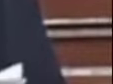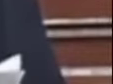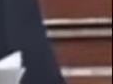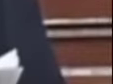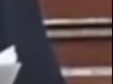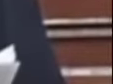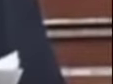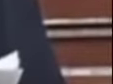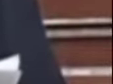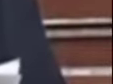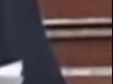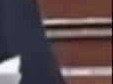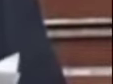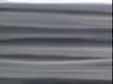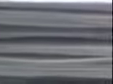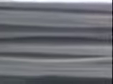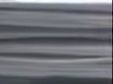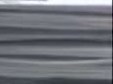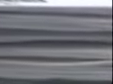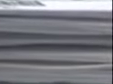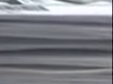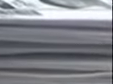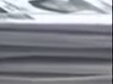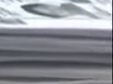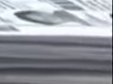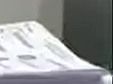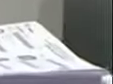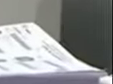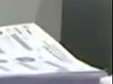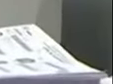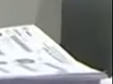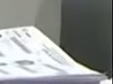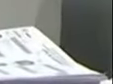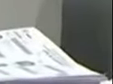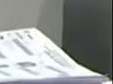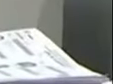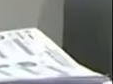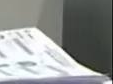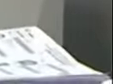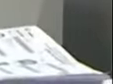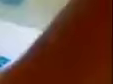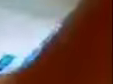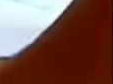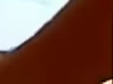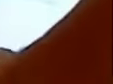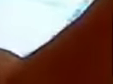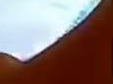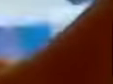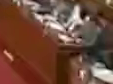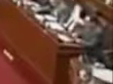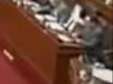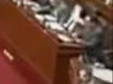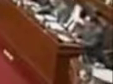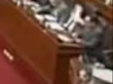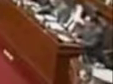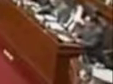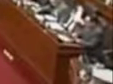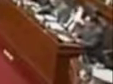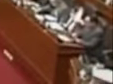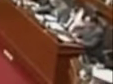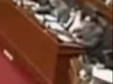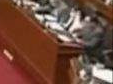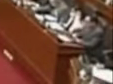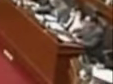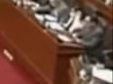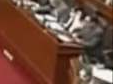sí, hubo fraude electoral y hasta tiene testigos. Vamos a ver más detalles en la siguiente nota. Buenas